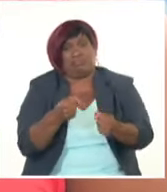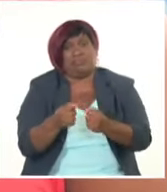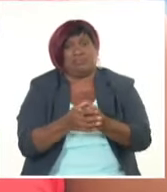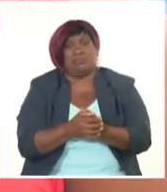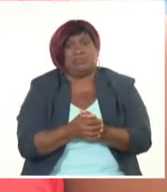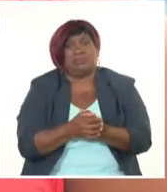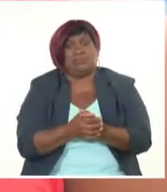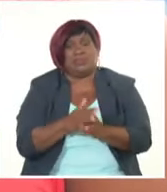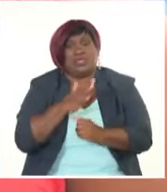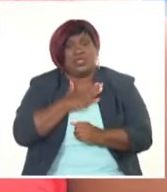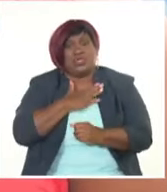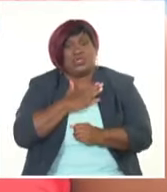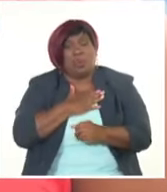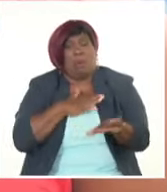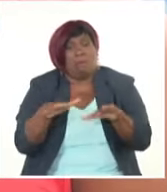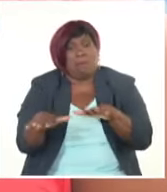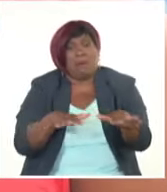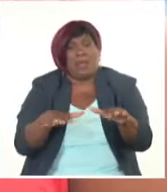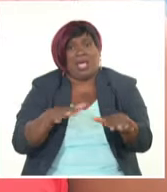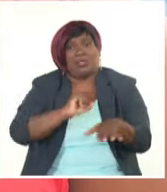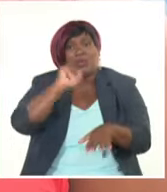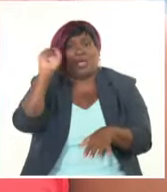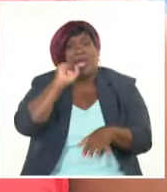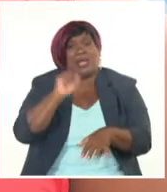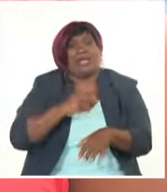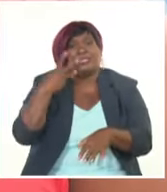Yo estoy preparándome para ganar mis tres peleas